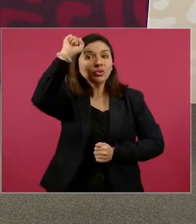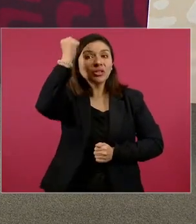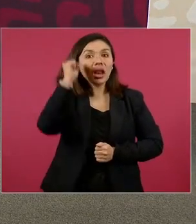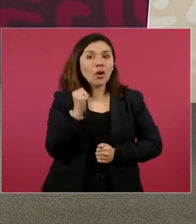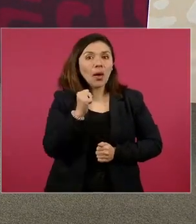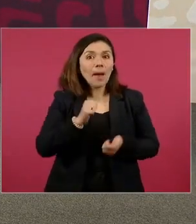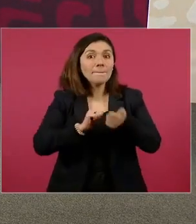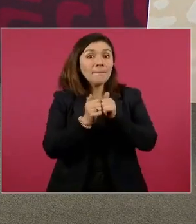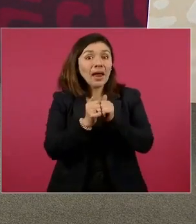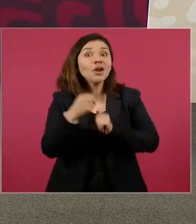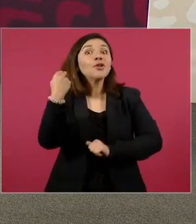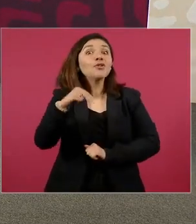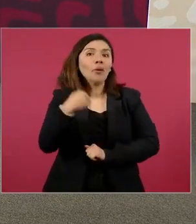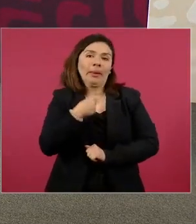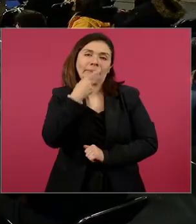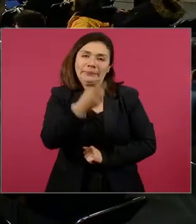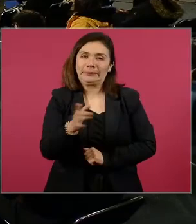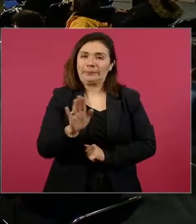puedo decir, ¿cómo le llaman?